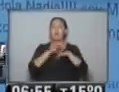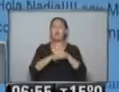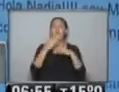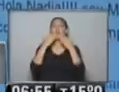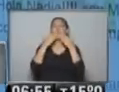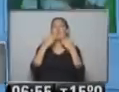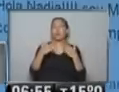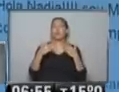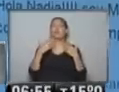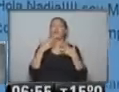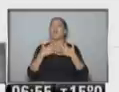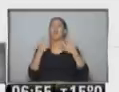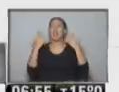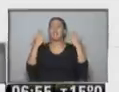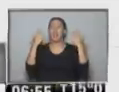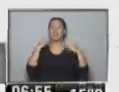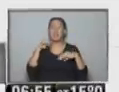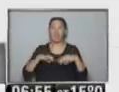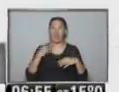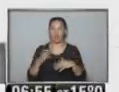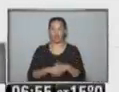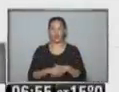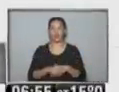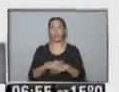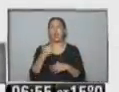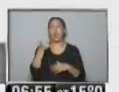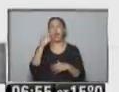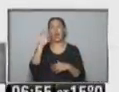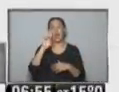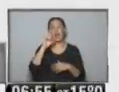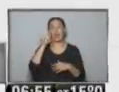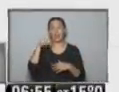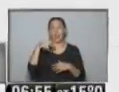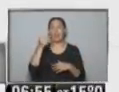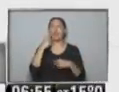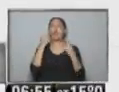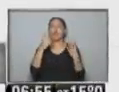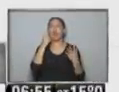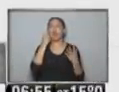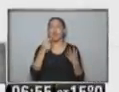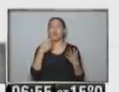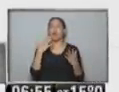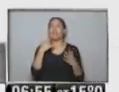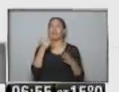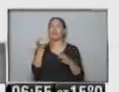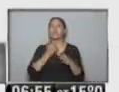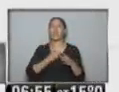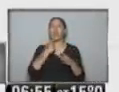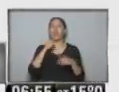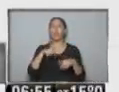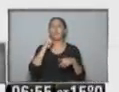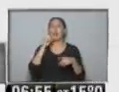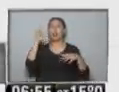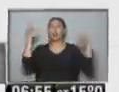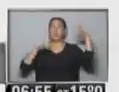y feliz, feliz año. Adriana Suárez, Nadia, buen día. ¿Nos podrás anunciar si se alejó el alerta meteorológico para la tranquilidad de todos